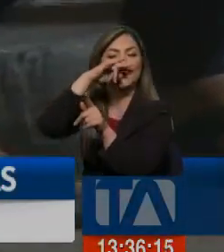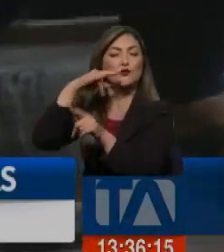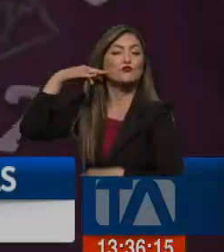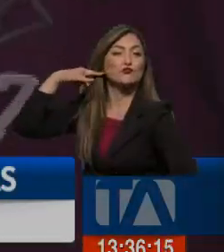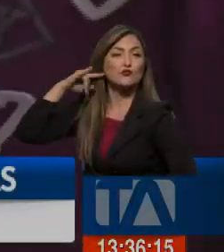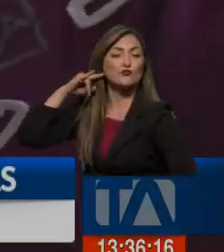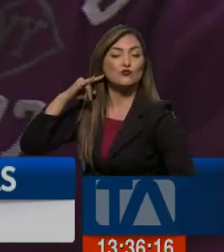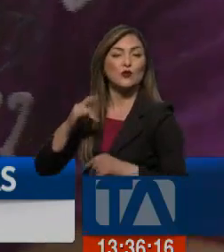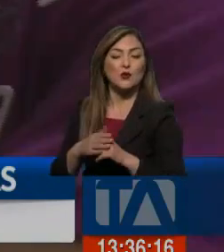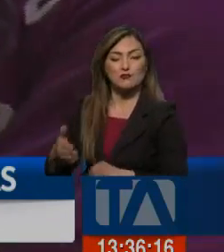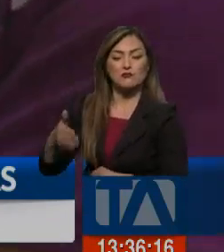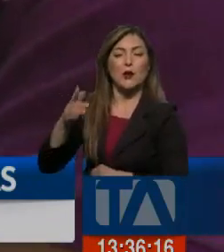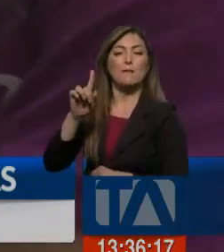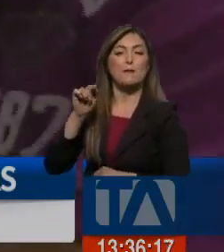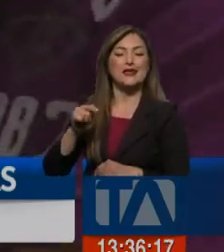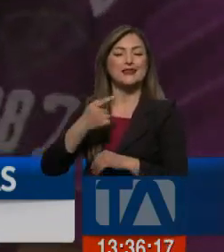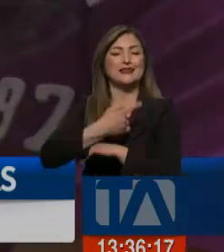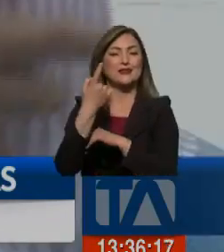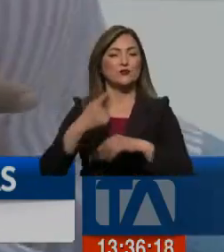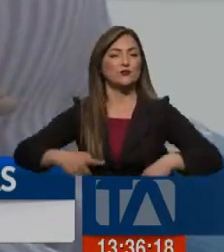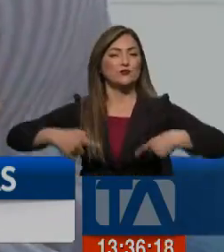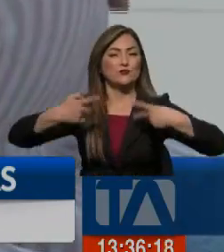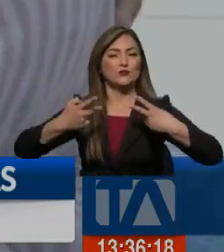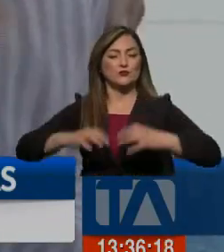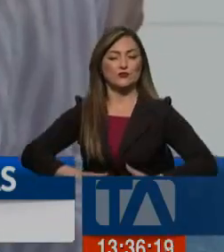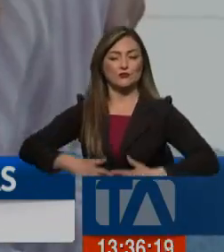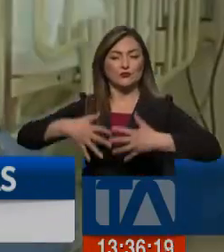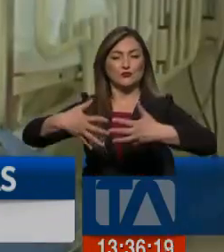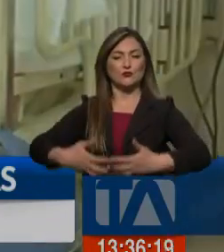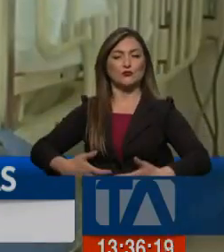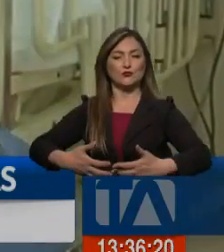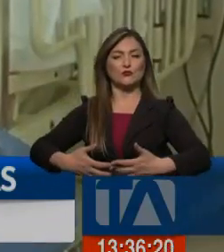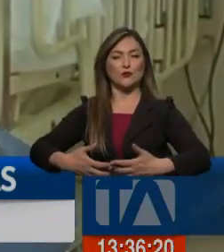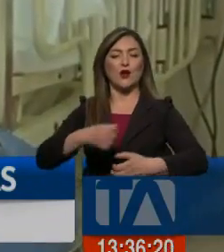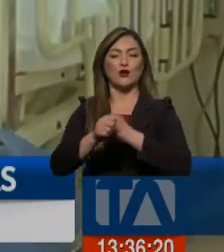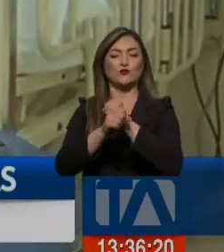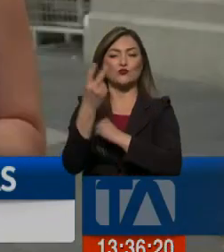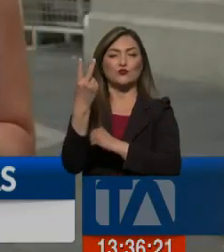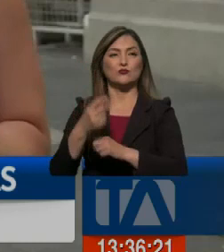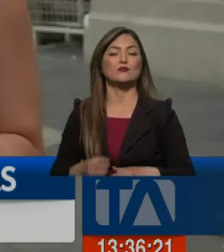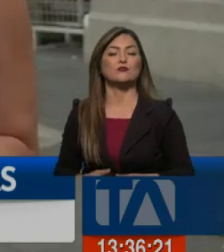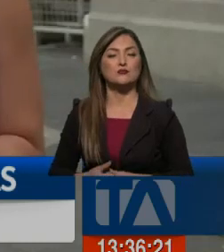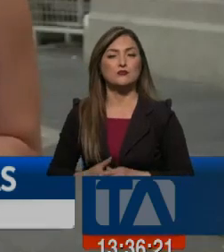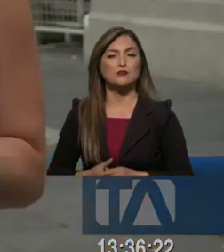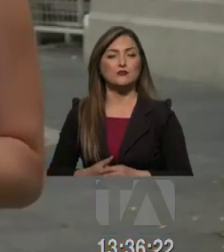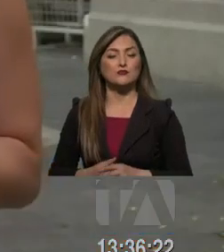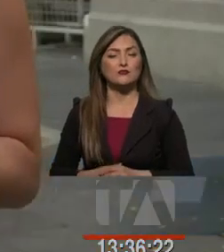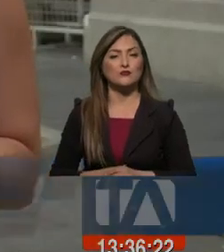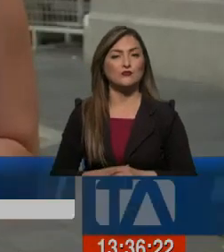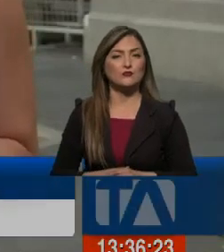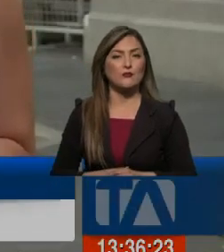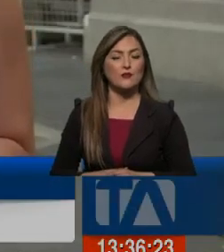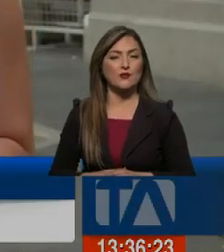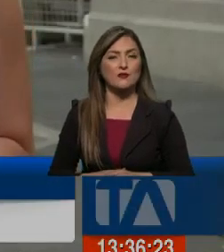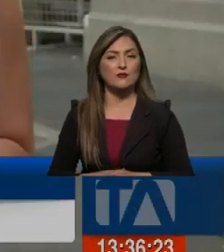y niñas en los primeros 1000 días de vida, incluyendo la gestación y sus 2 primeros años. Bien, importante destacar lo que se